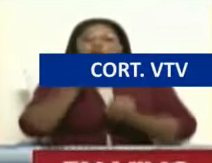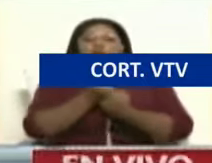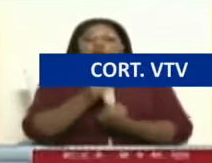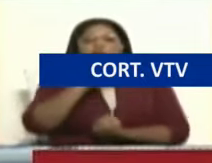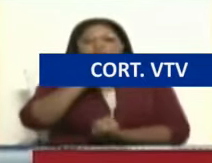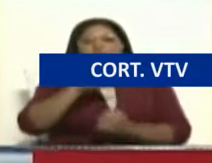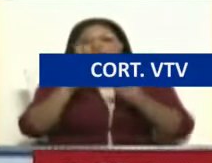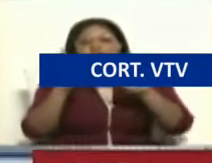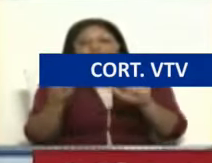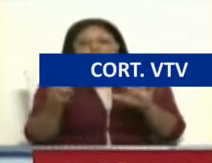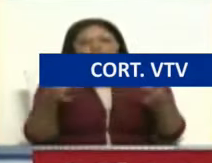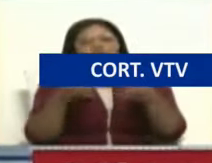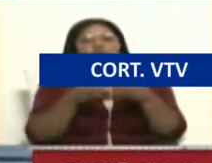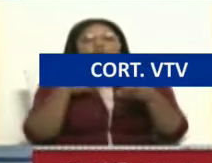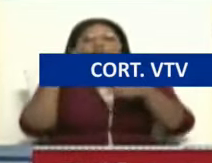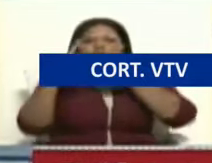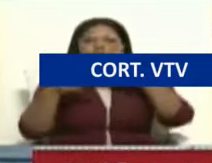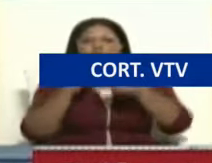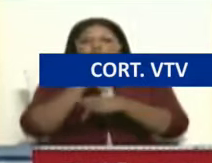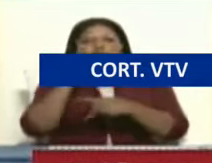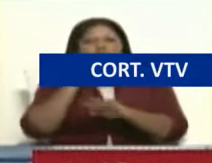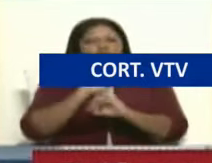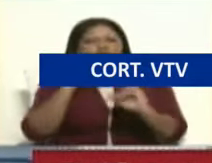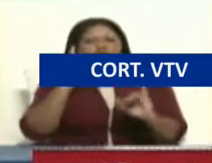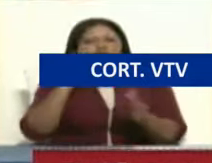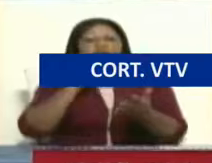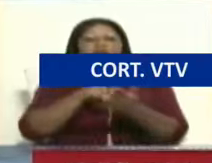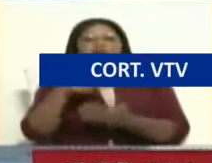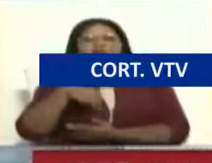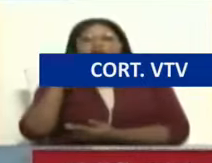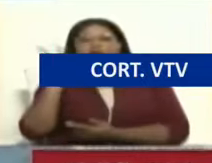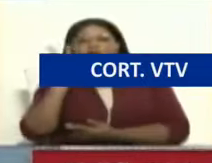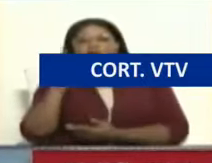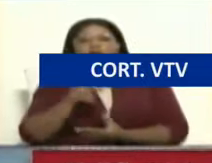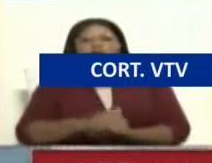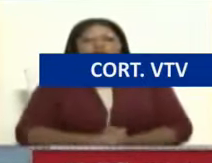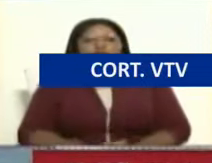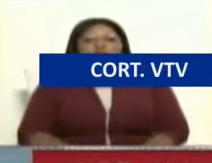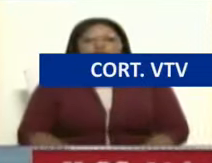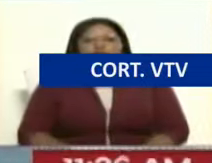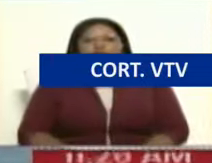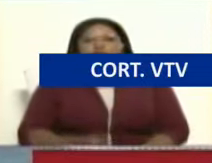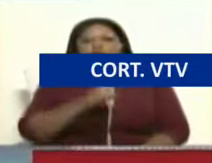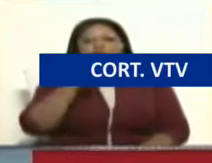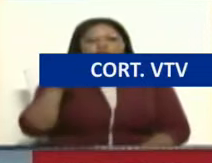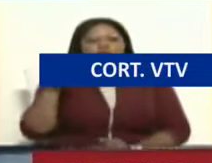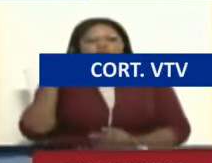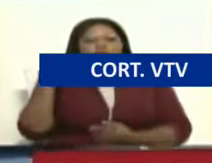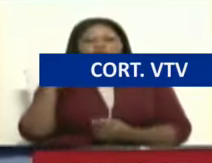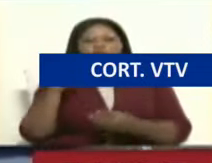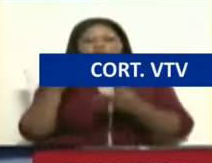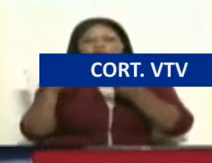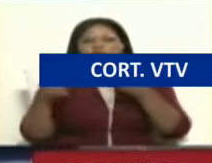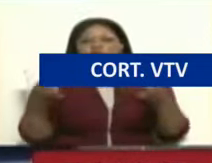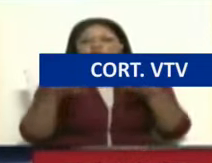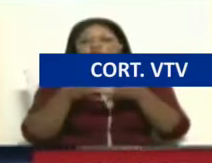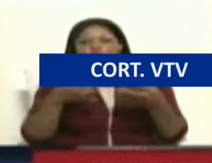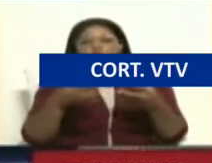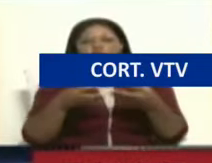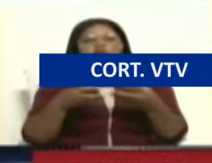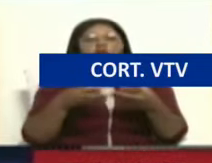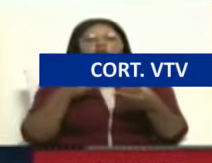las 37 organizaciones políticas. Ustedes que están llegando hoy a Venezuela van a tener una serie